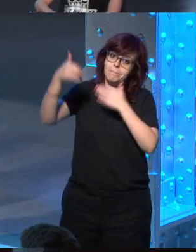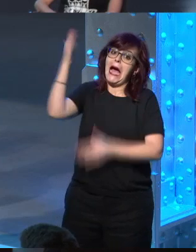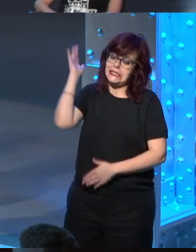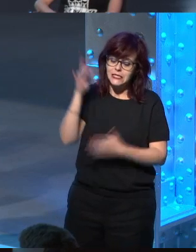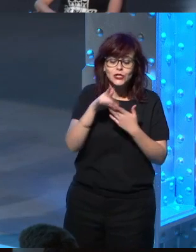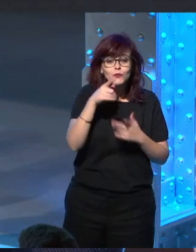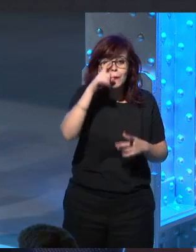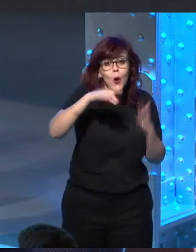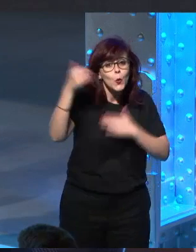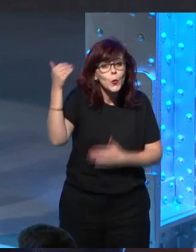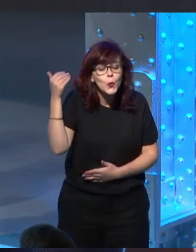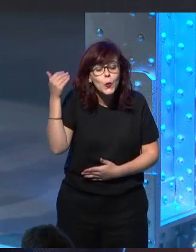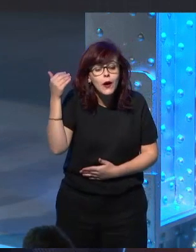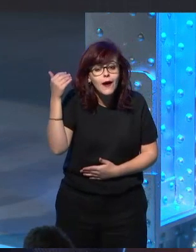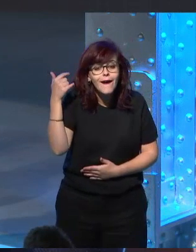Entonces nos pasó una cosa.